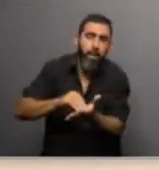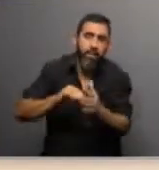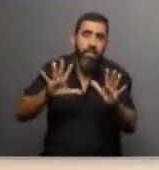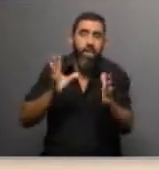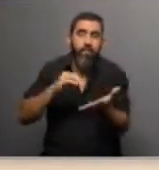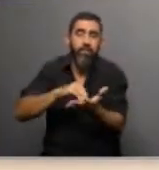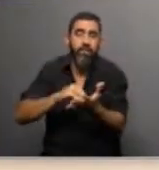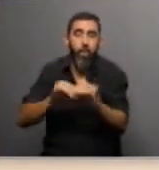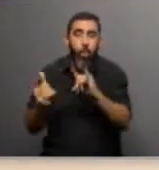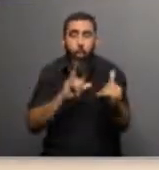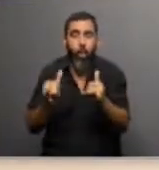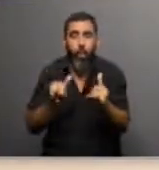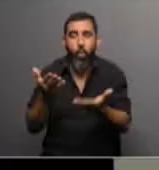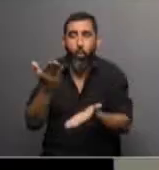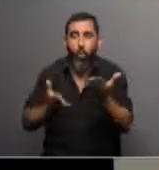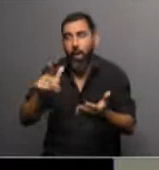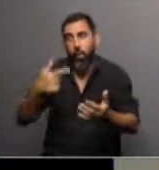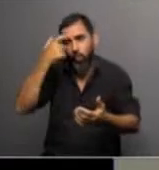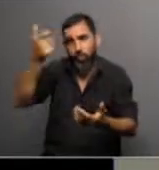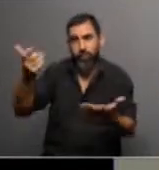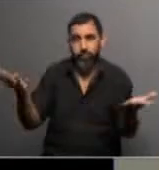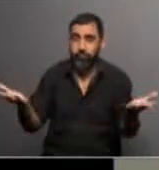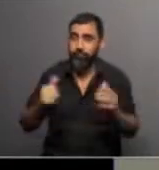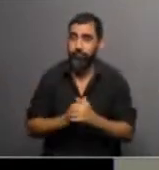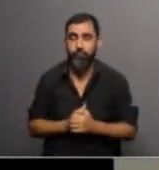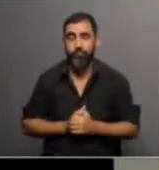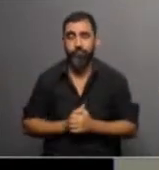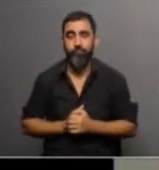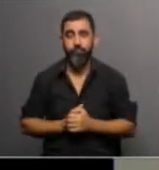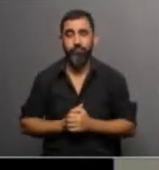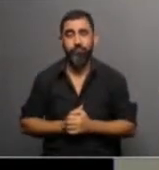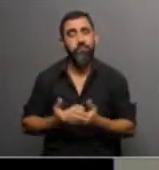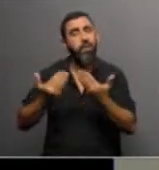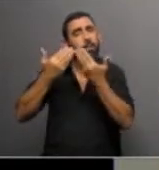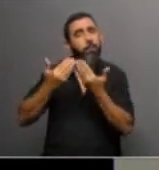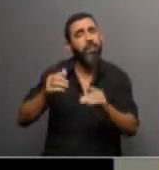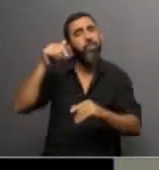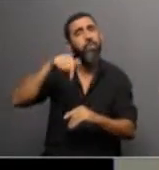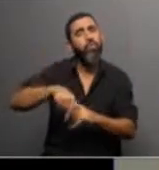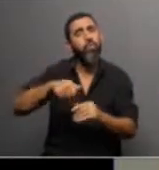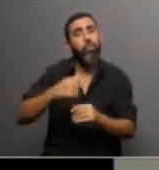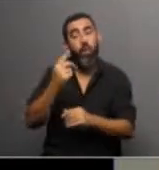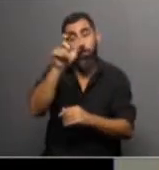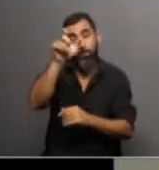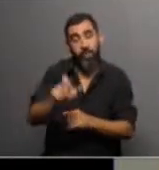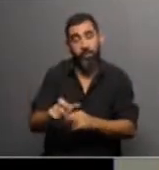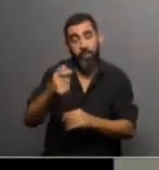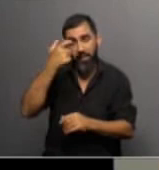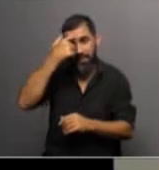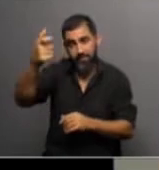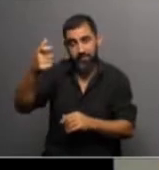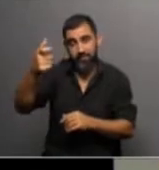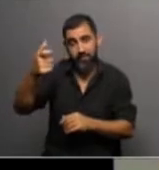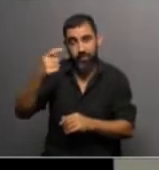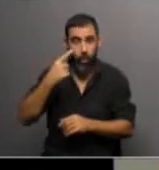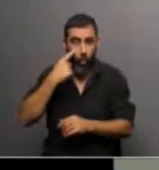otros científicos. ahí ya no hay con qué darle, el dato es indiscutible. Ahí está. Bueno, arrancamos con una persona que viene de las ciencias, de alguna